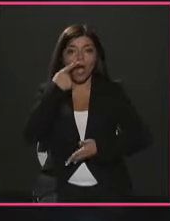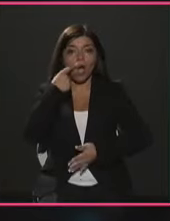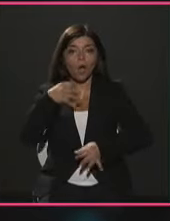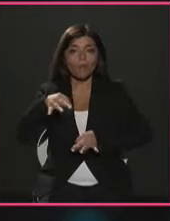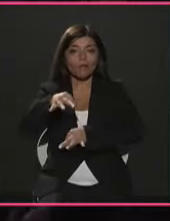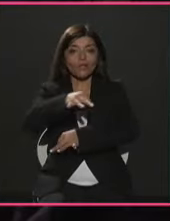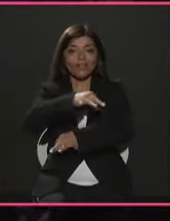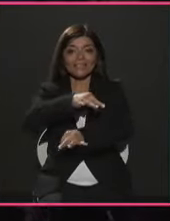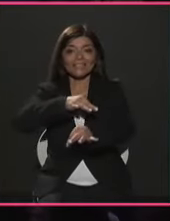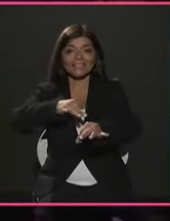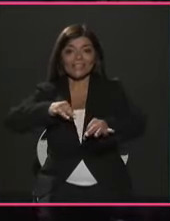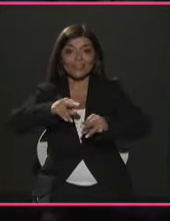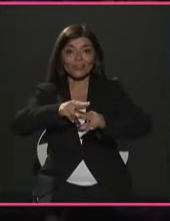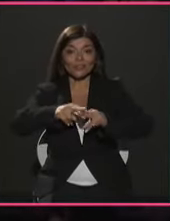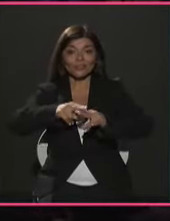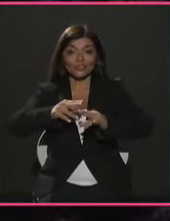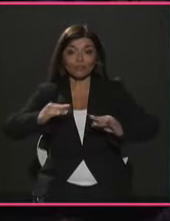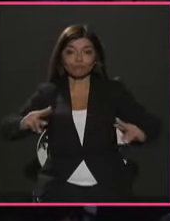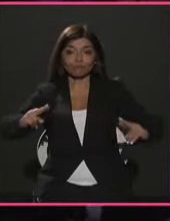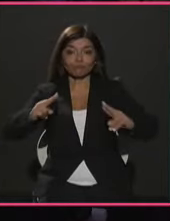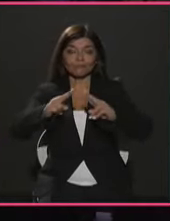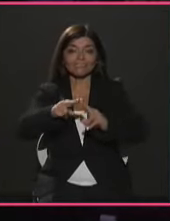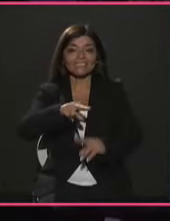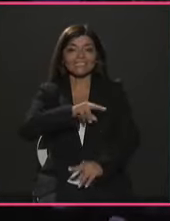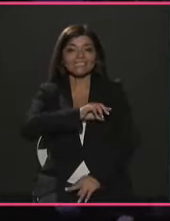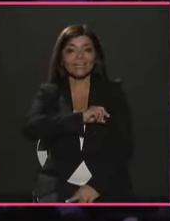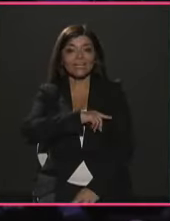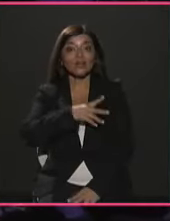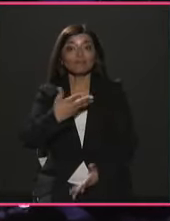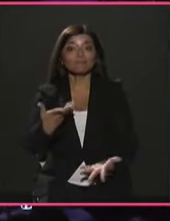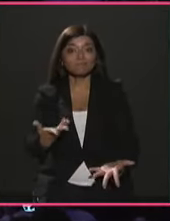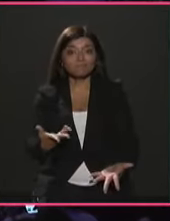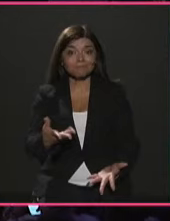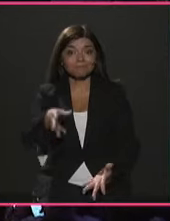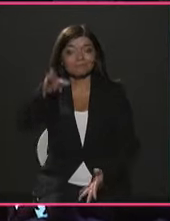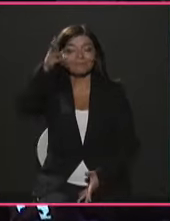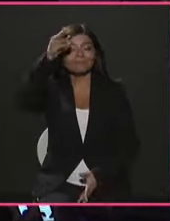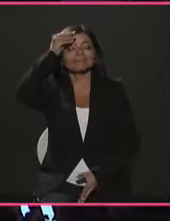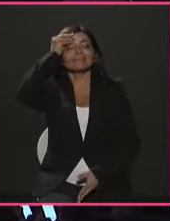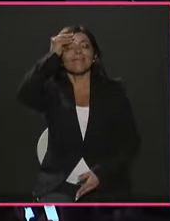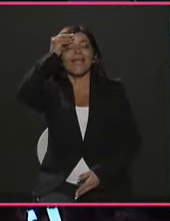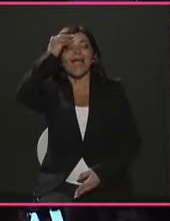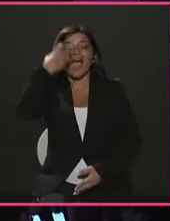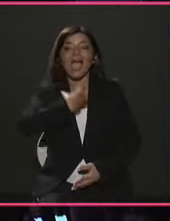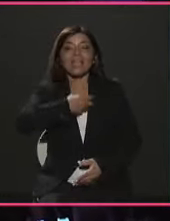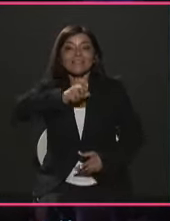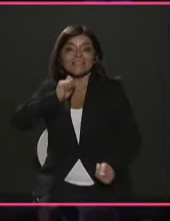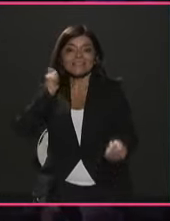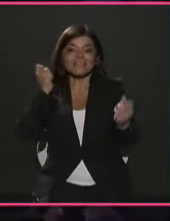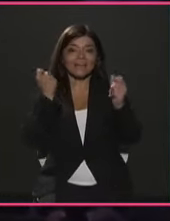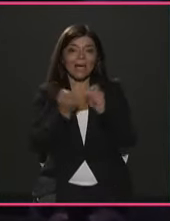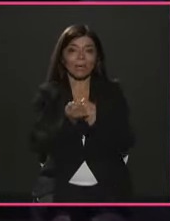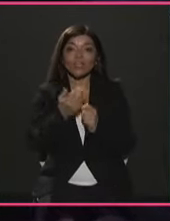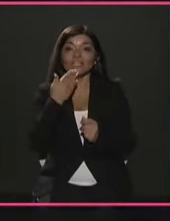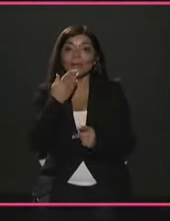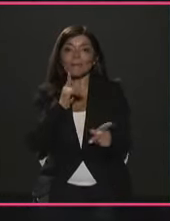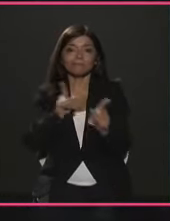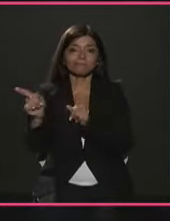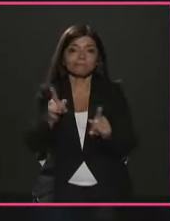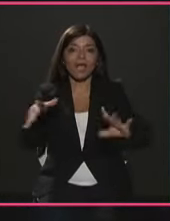urbanista chileno innovador en resiliencia y planificación urbana también es gestor de encuentros